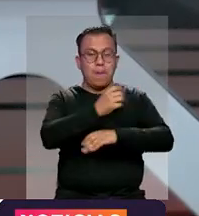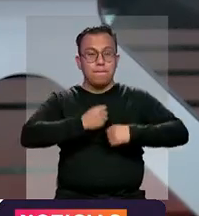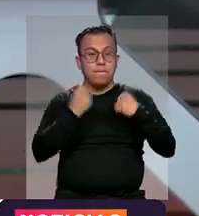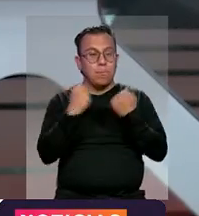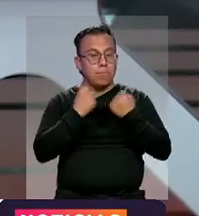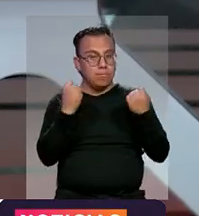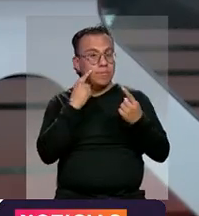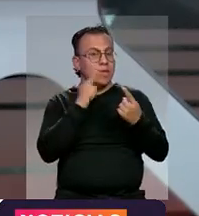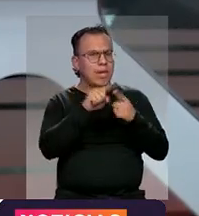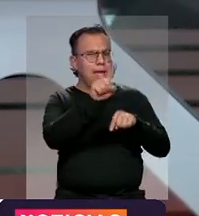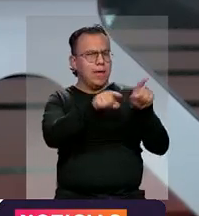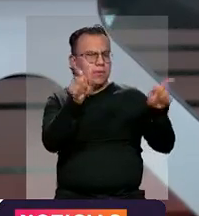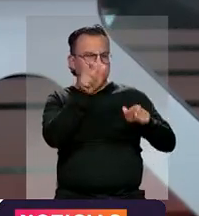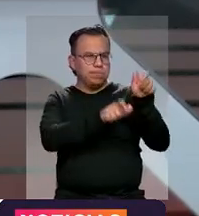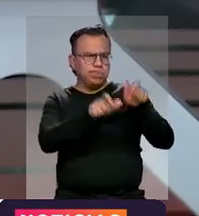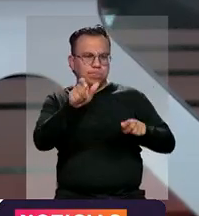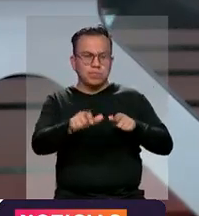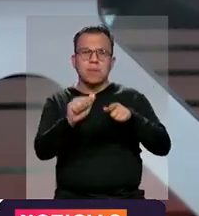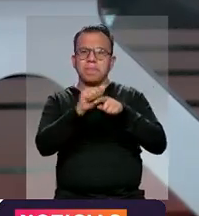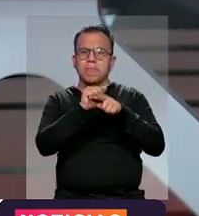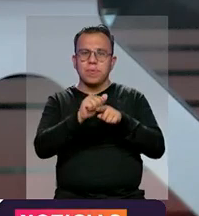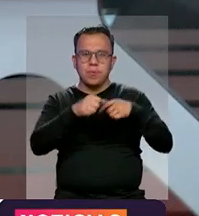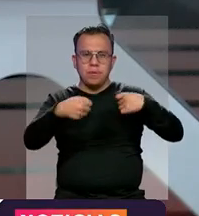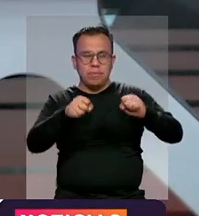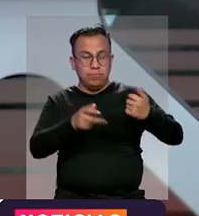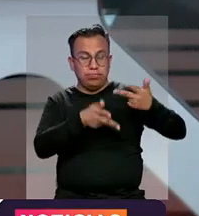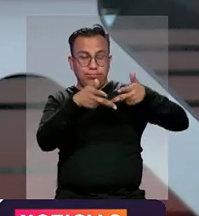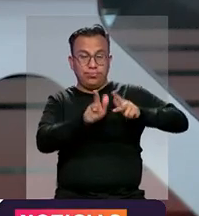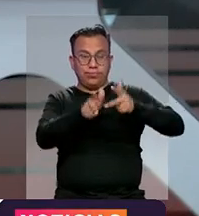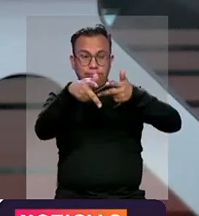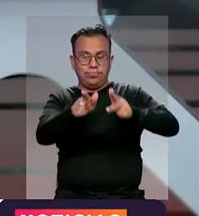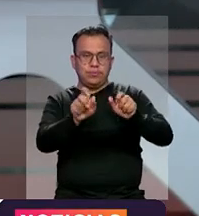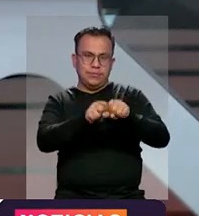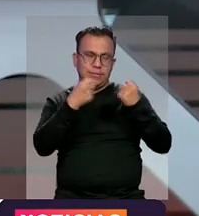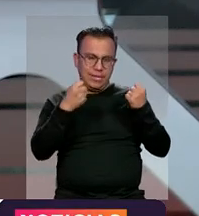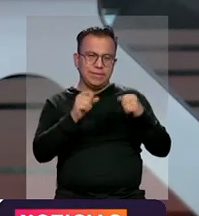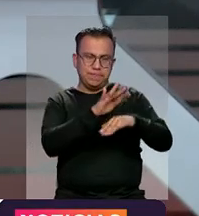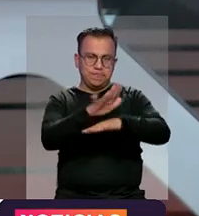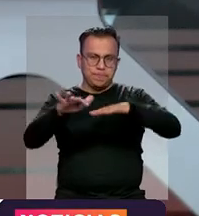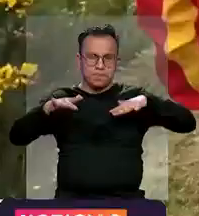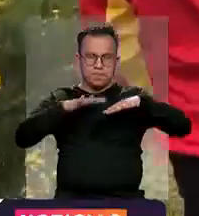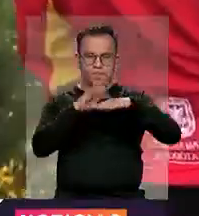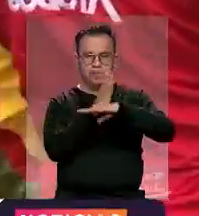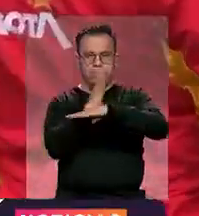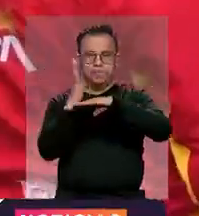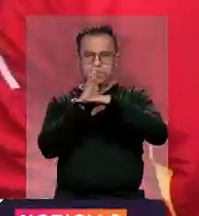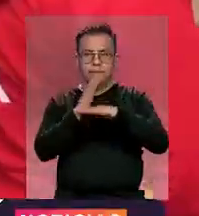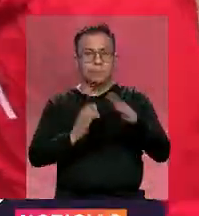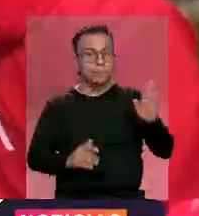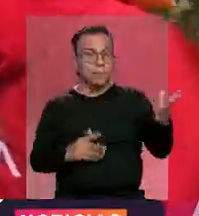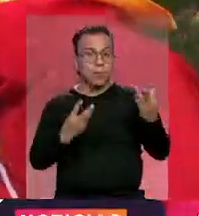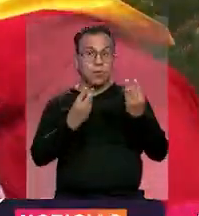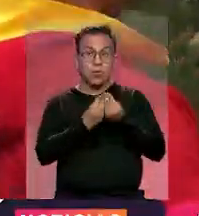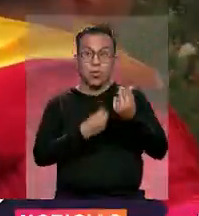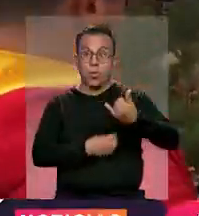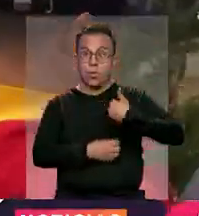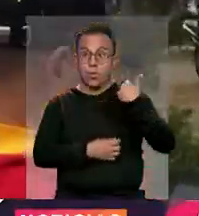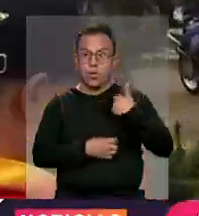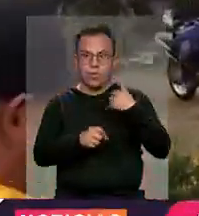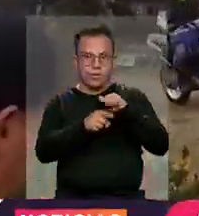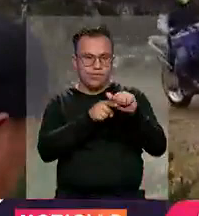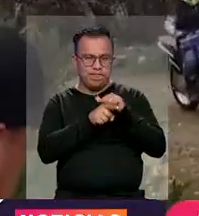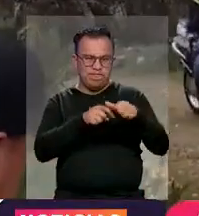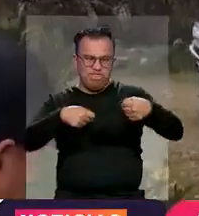Bogotá. Allí algunas personas estaban practicando motocross y afectando la flora del lugar. Un grupo de jóvenes que